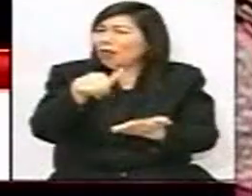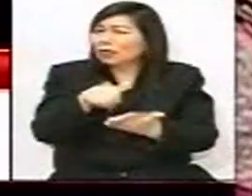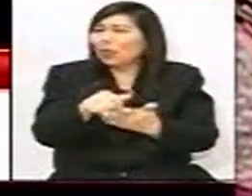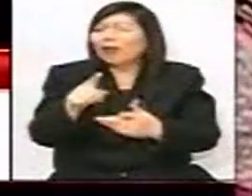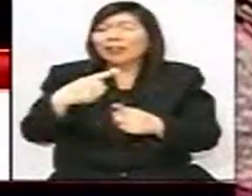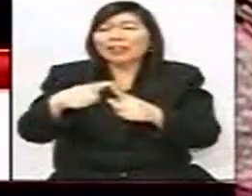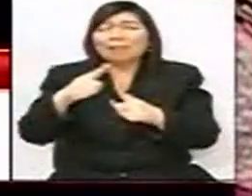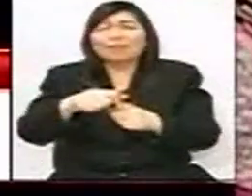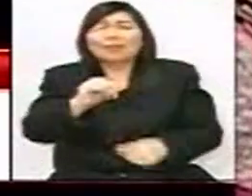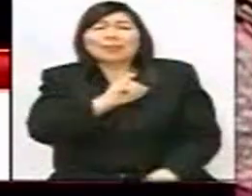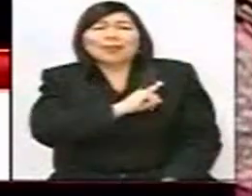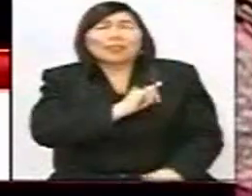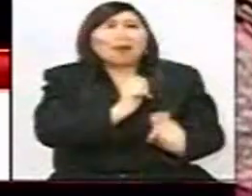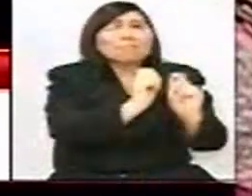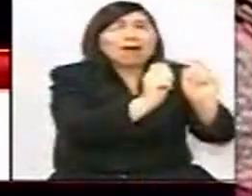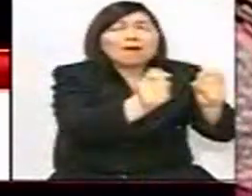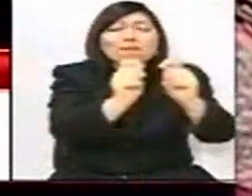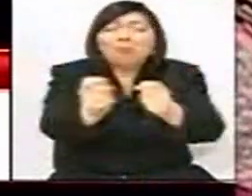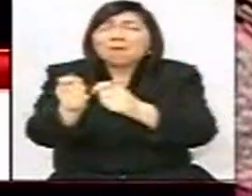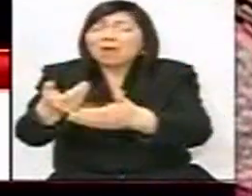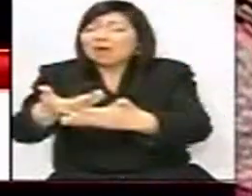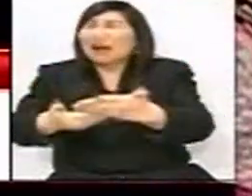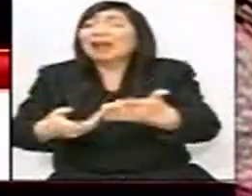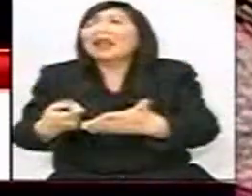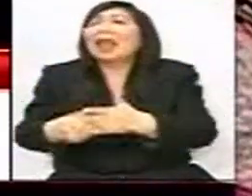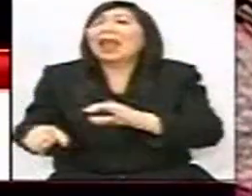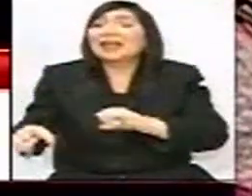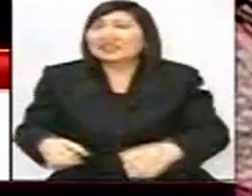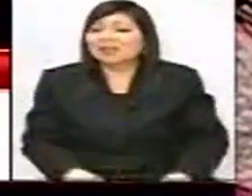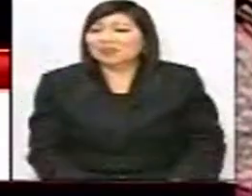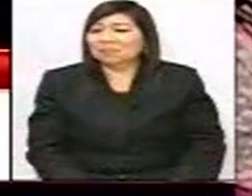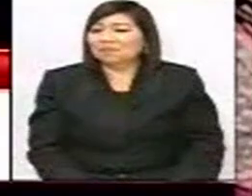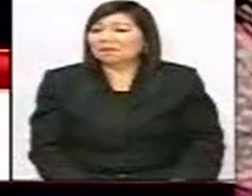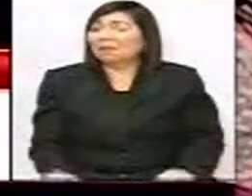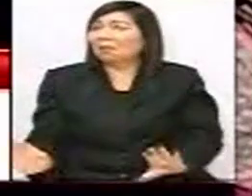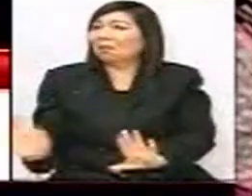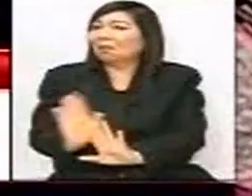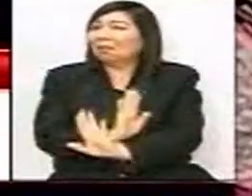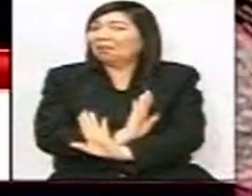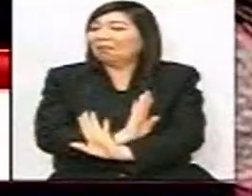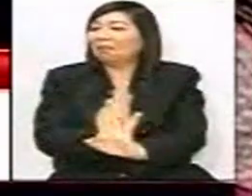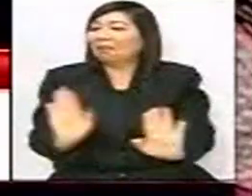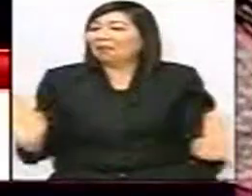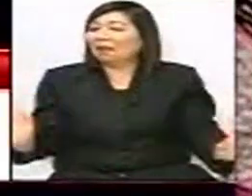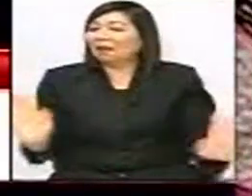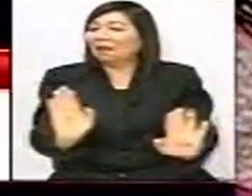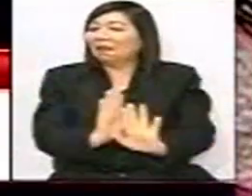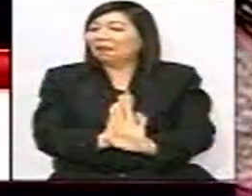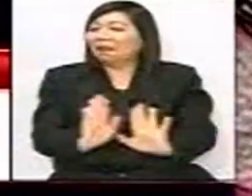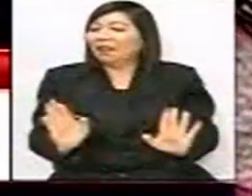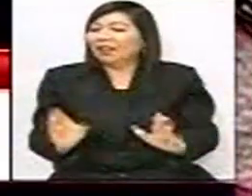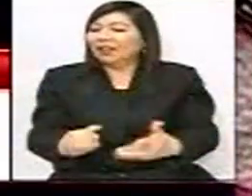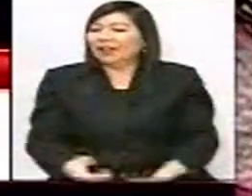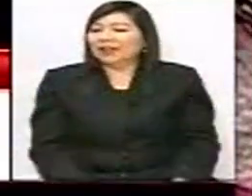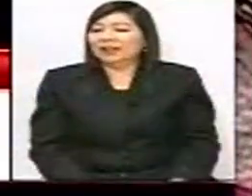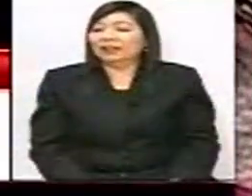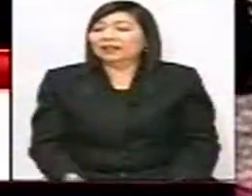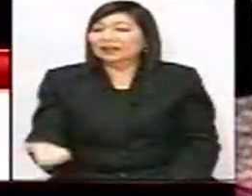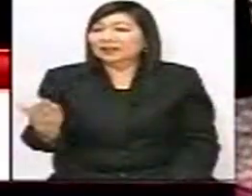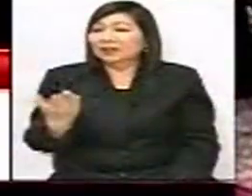las instituciones habidas y por haber. ¿Qué se hizo? No se hizo nada. Recién la